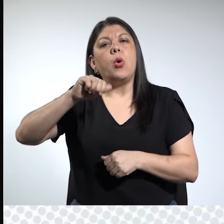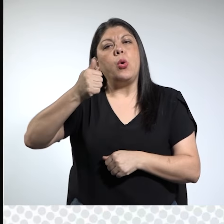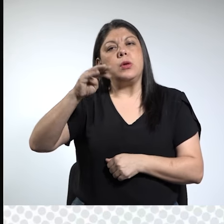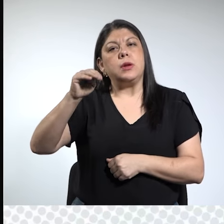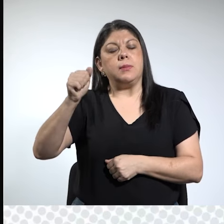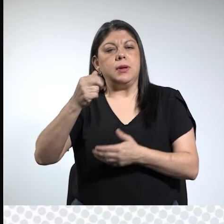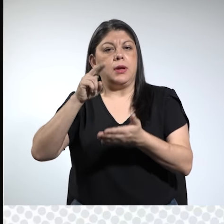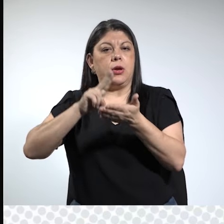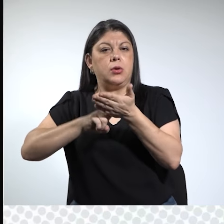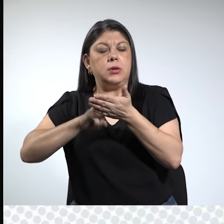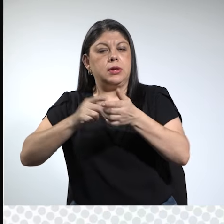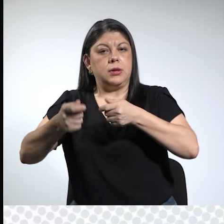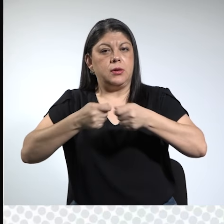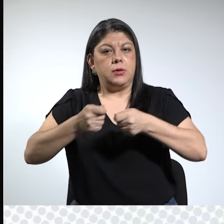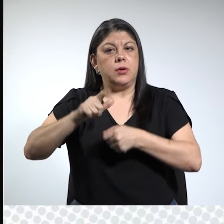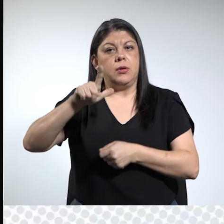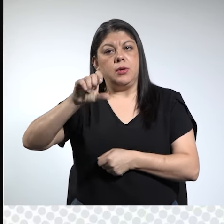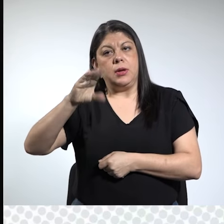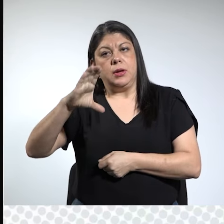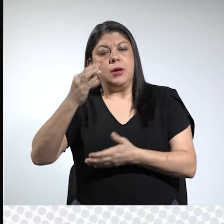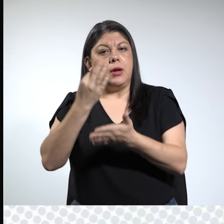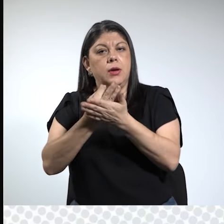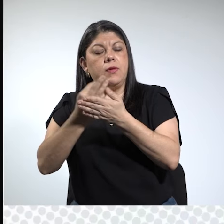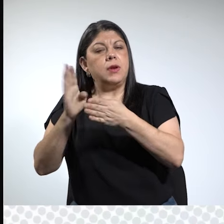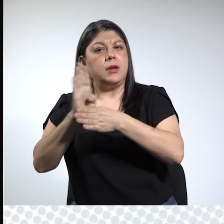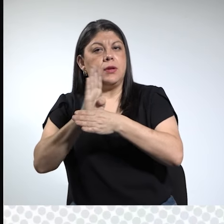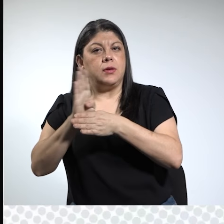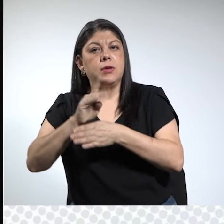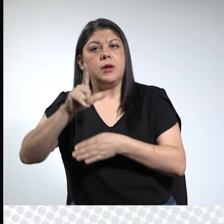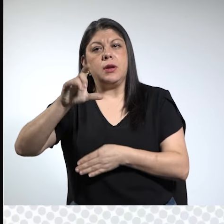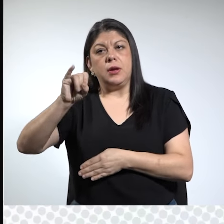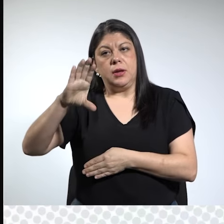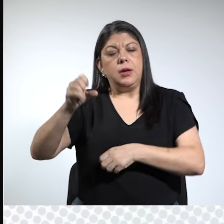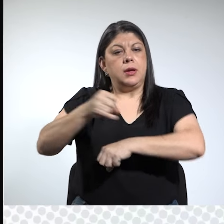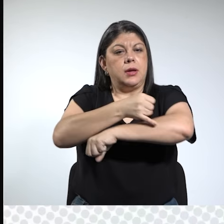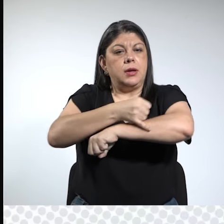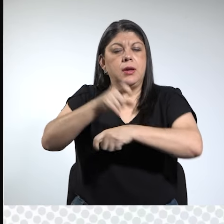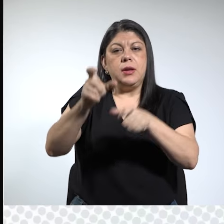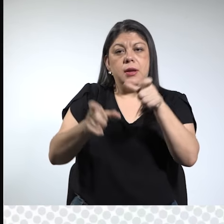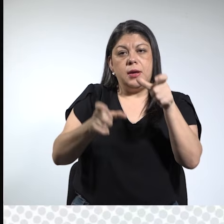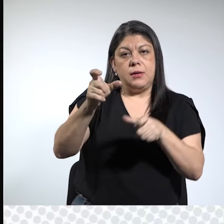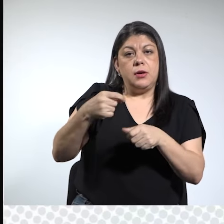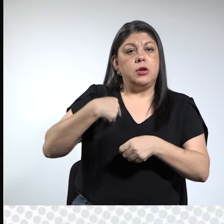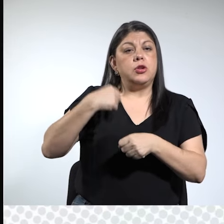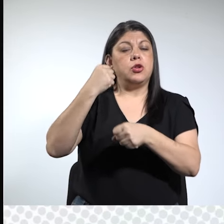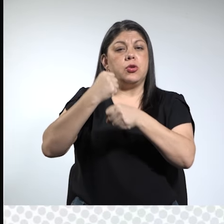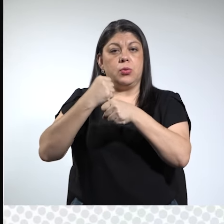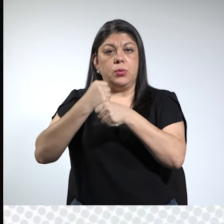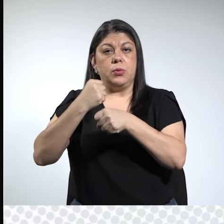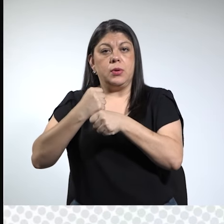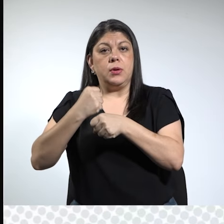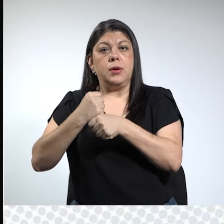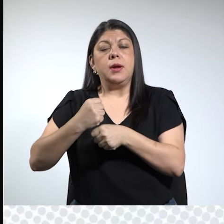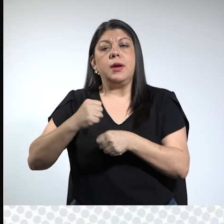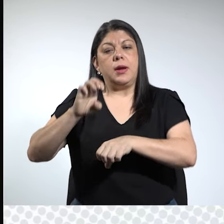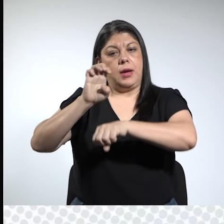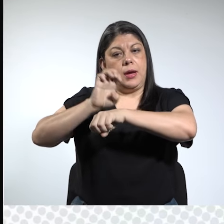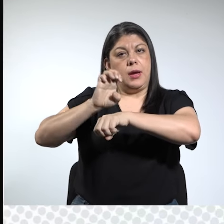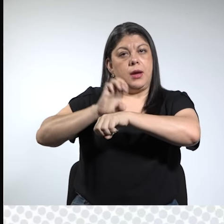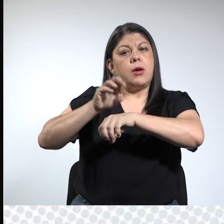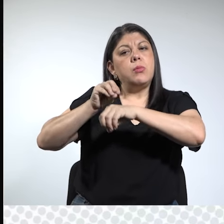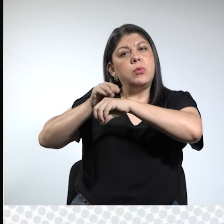maestría en contratación administrativa, una licenciatura en finanzas y banca, otra licenciatura en ingeniería civil. He trabajado en Ecuador